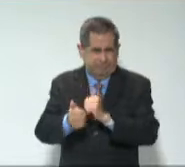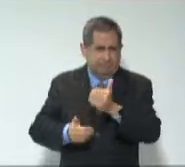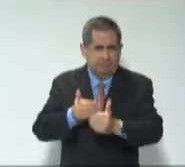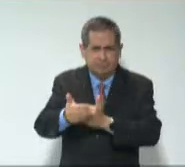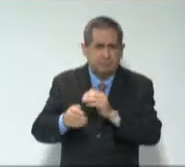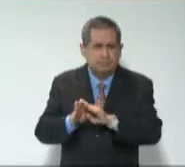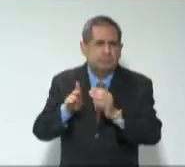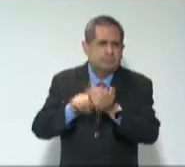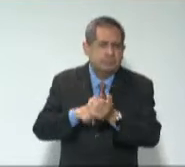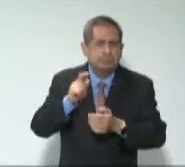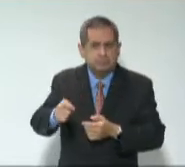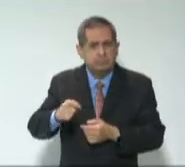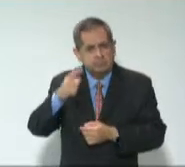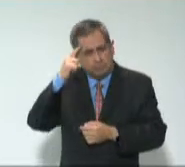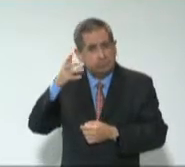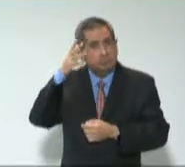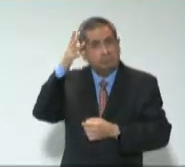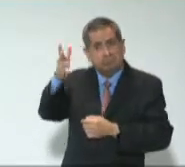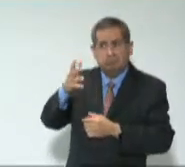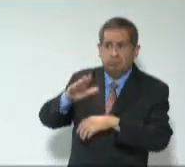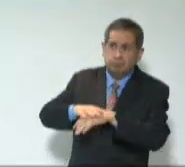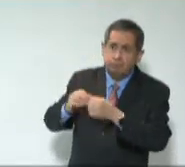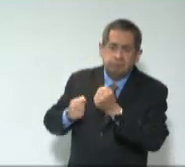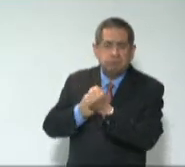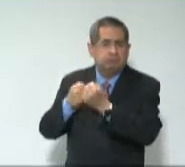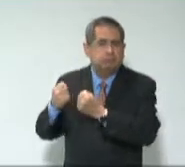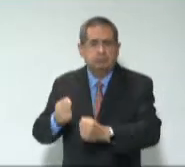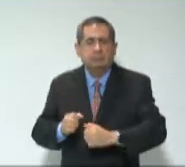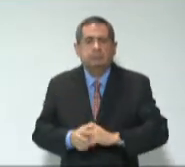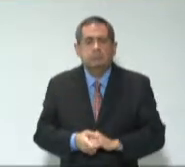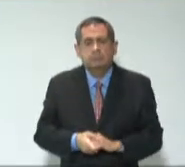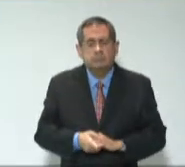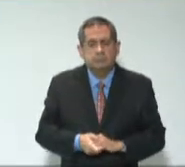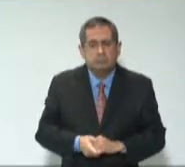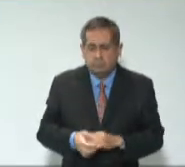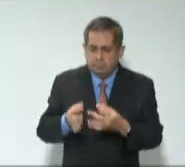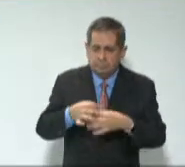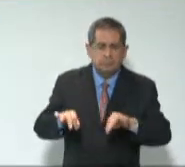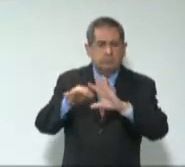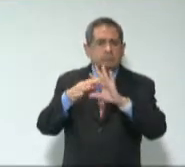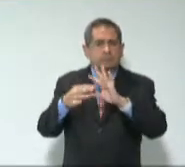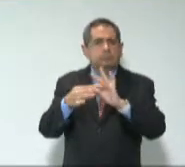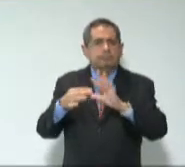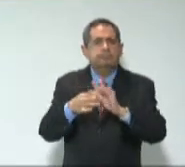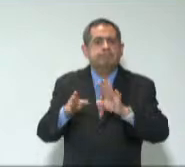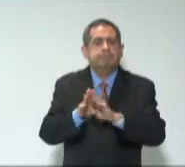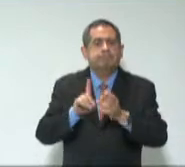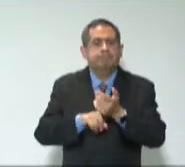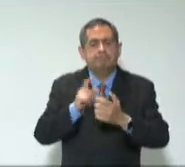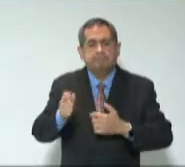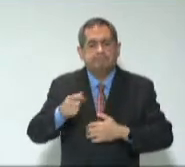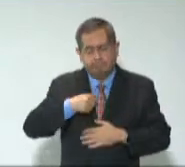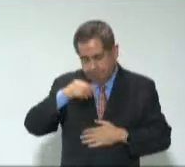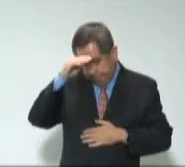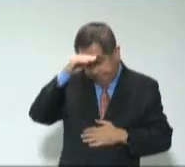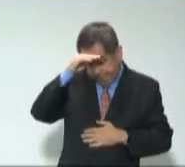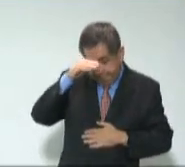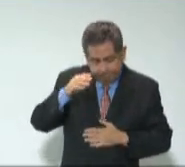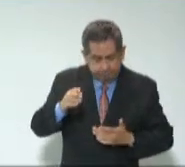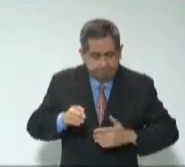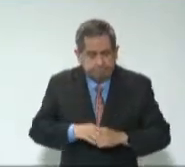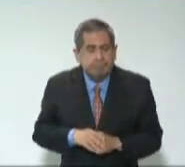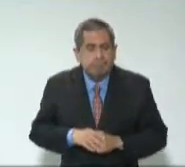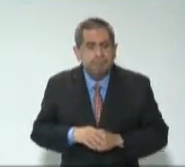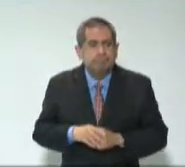el el edificio no y es importante eh pensar en en en